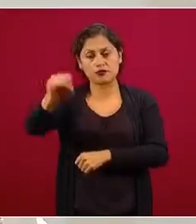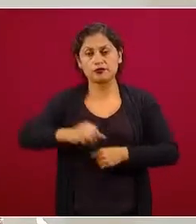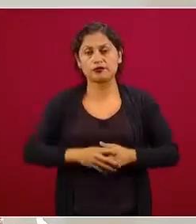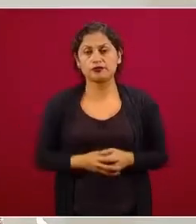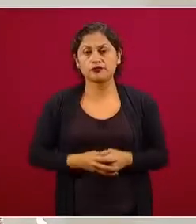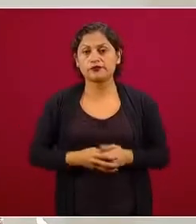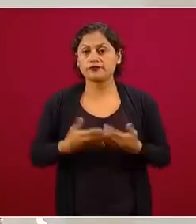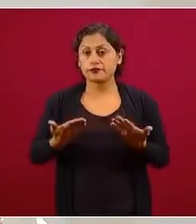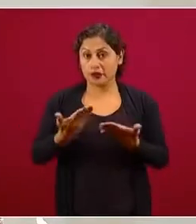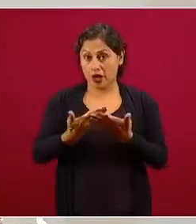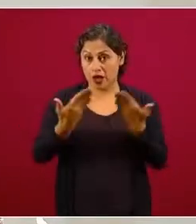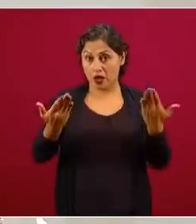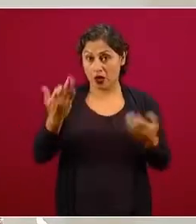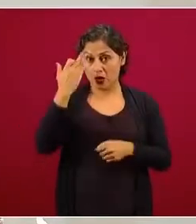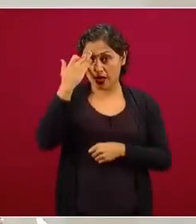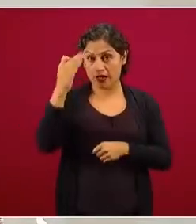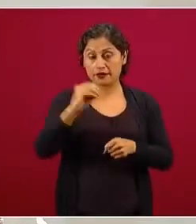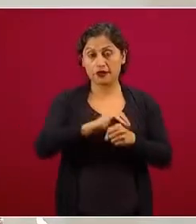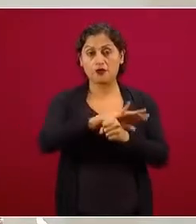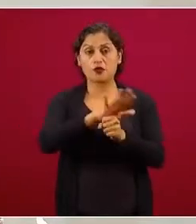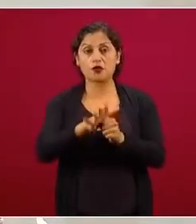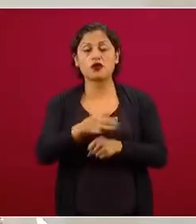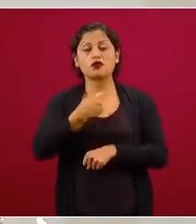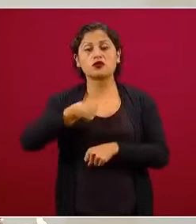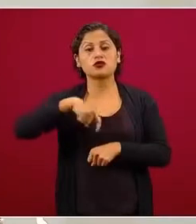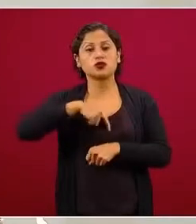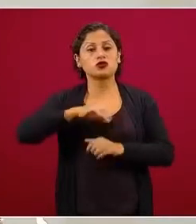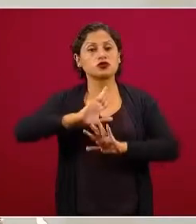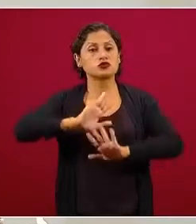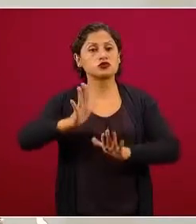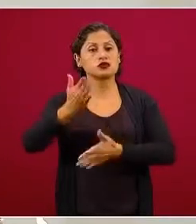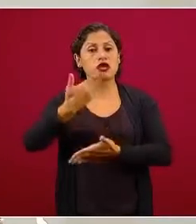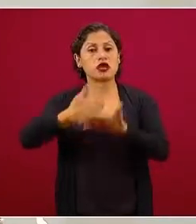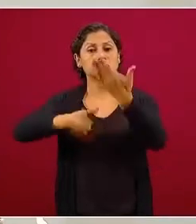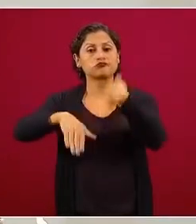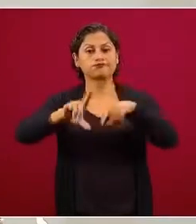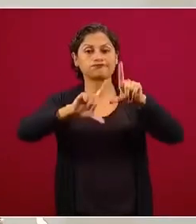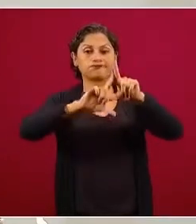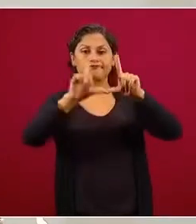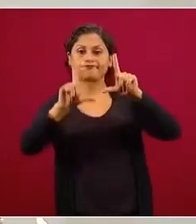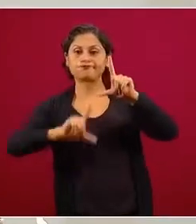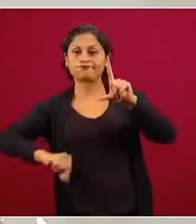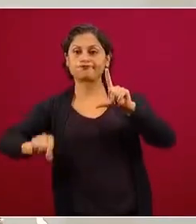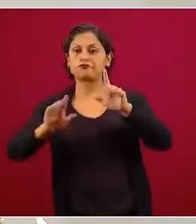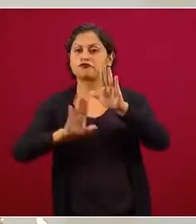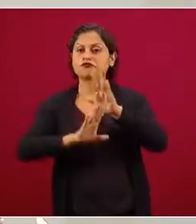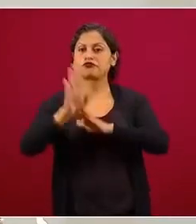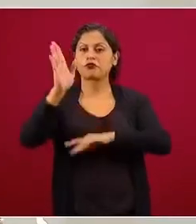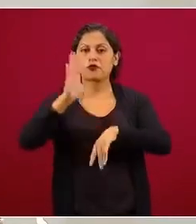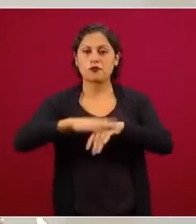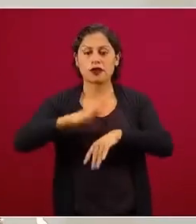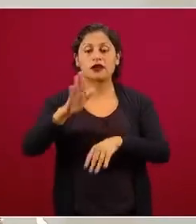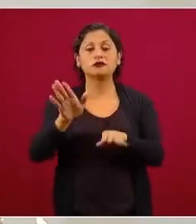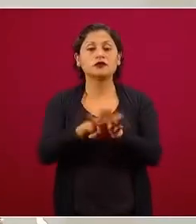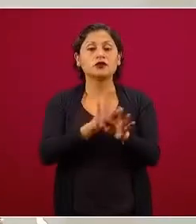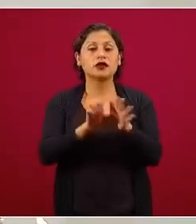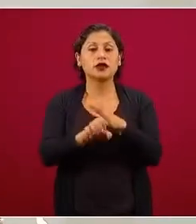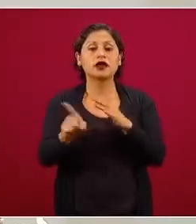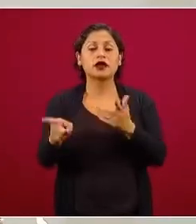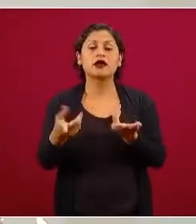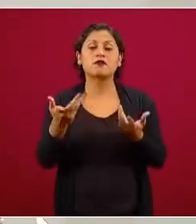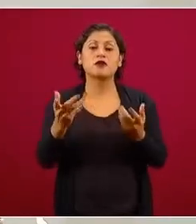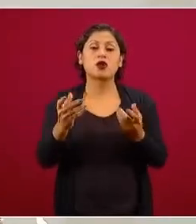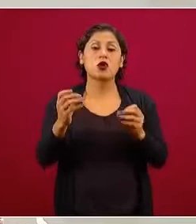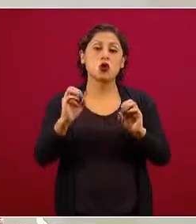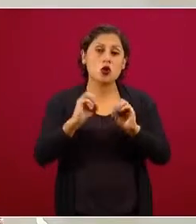pandemia, hemos logrado avanzar, crecer a nivel nacional. Colocarnos como una organización que forma parte